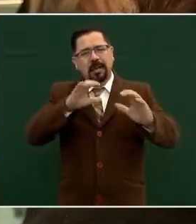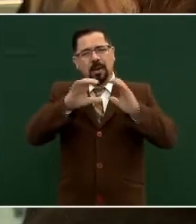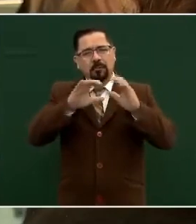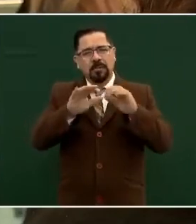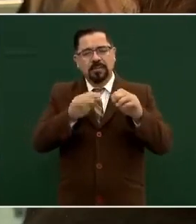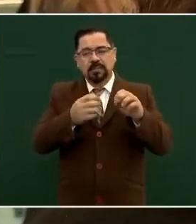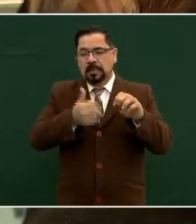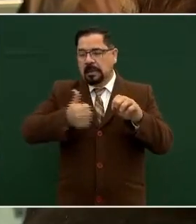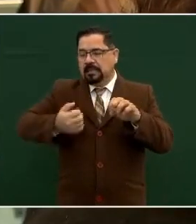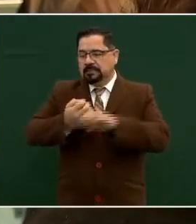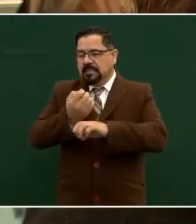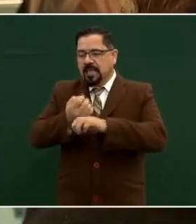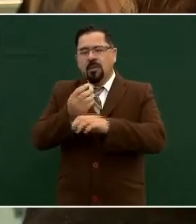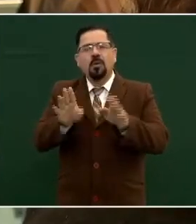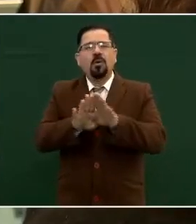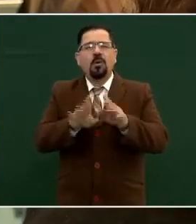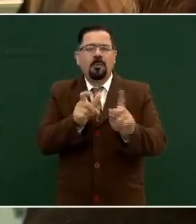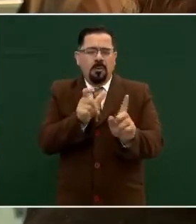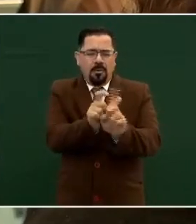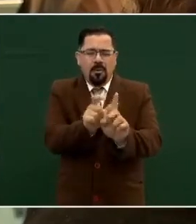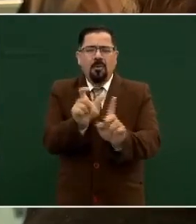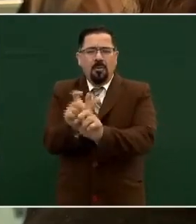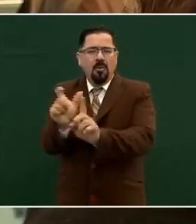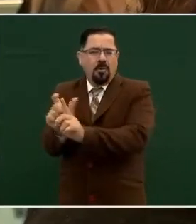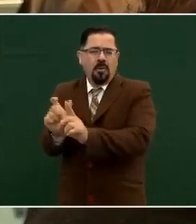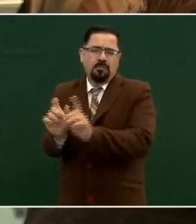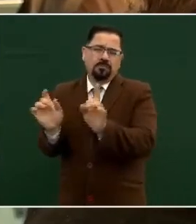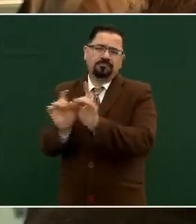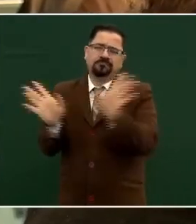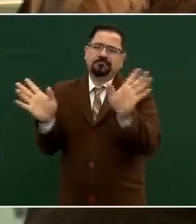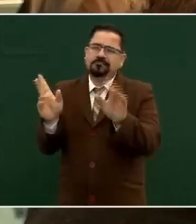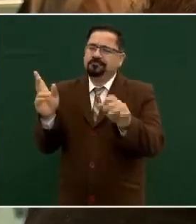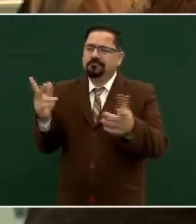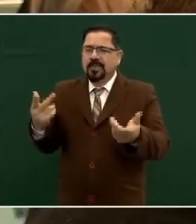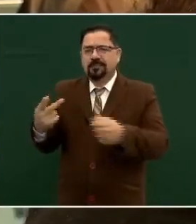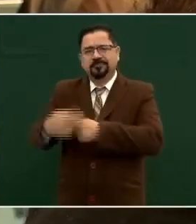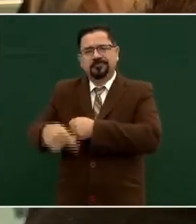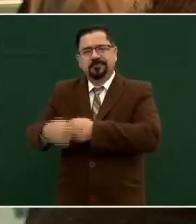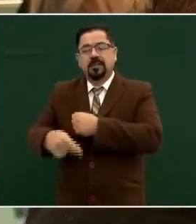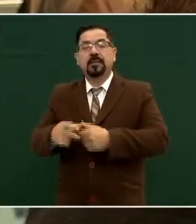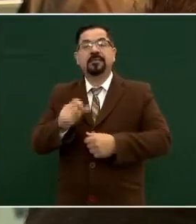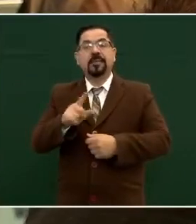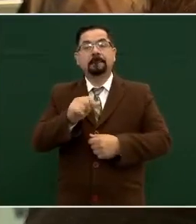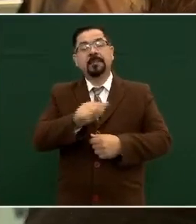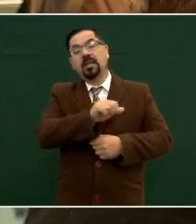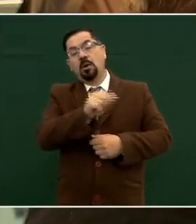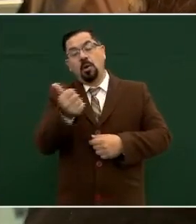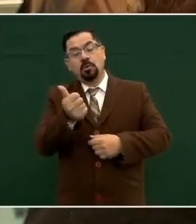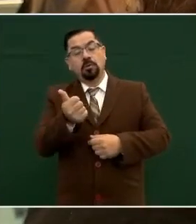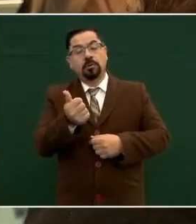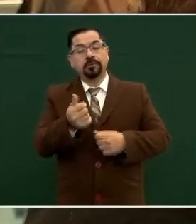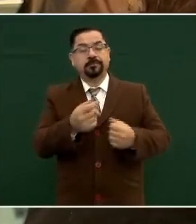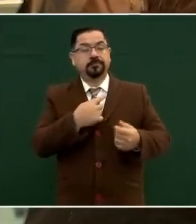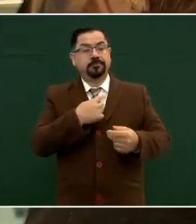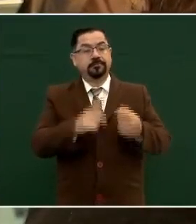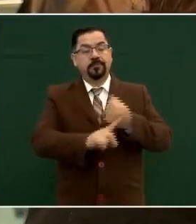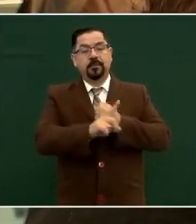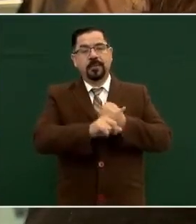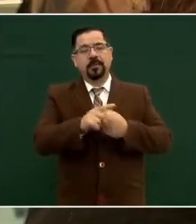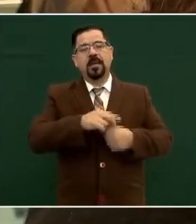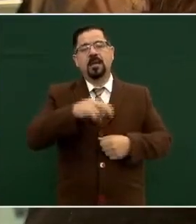más vulnerables en este tipo de situaciones? Y otra de periodistas, ¿cómo va el conflicto en Notimex? Son ya más 700 días